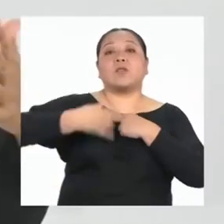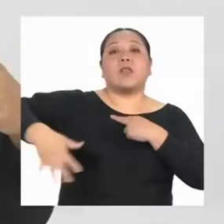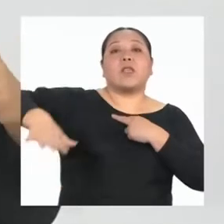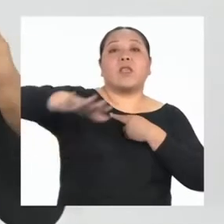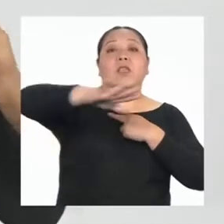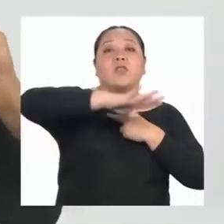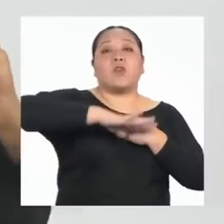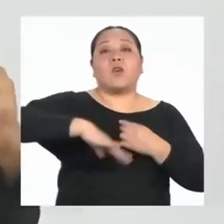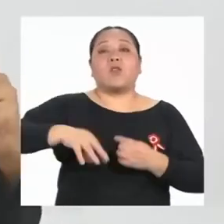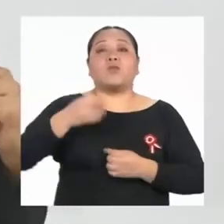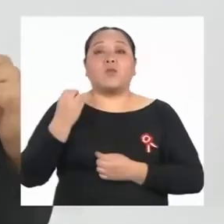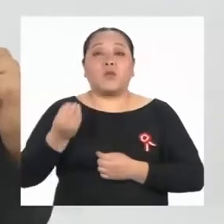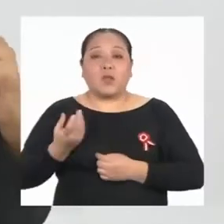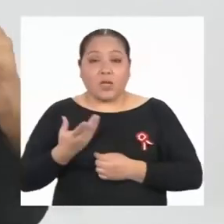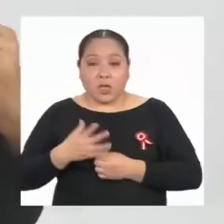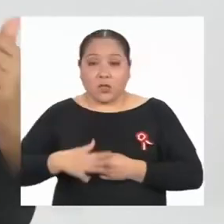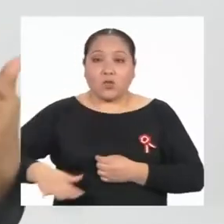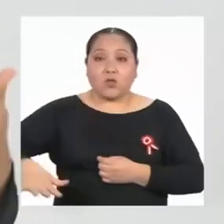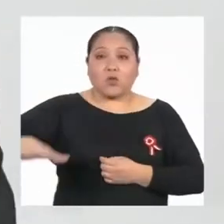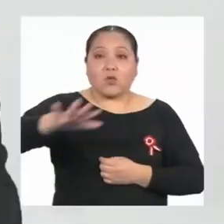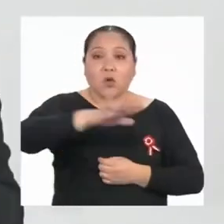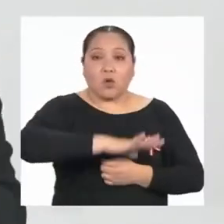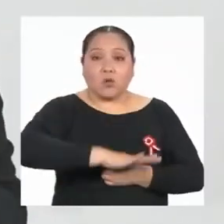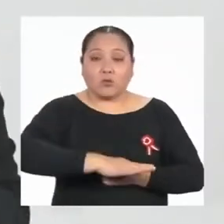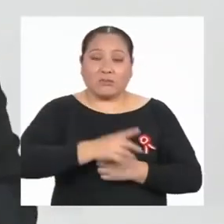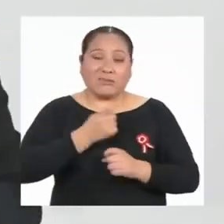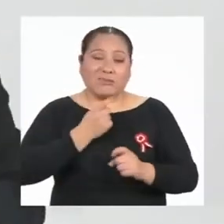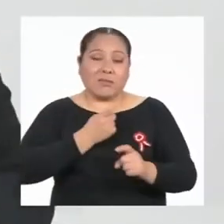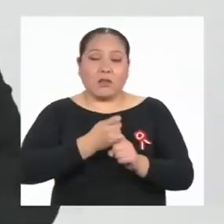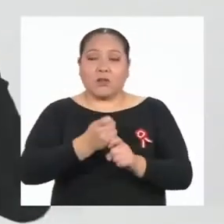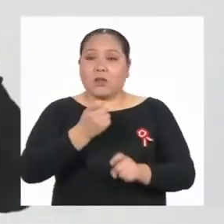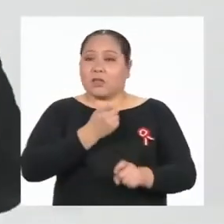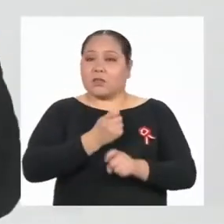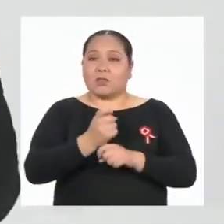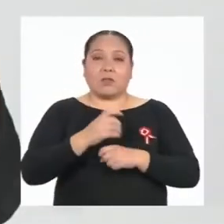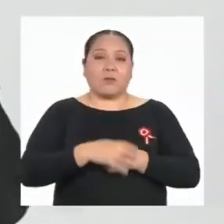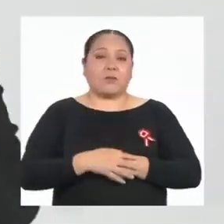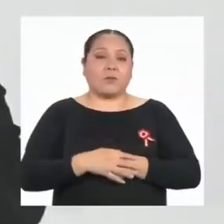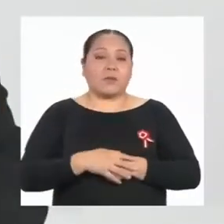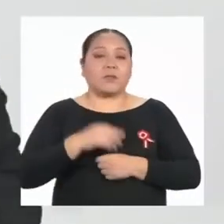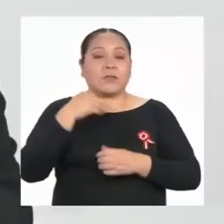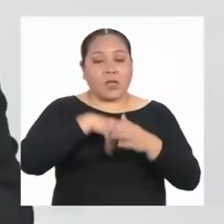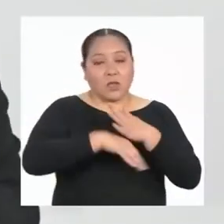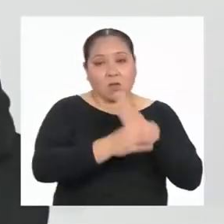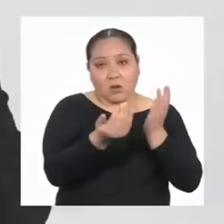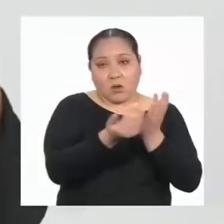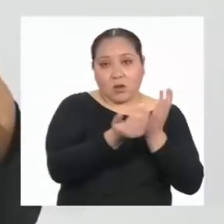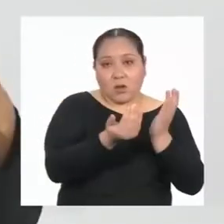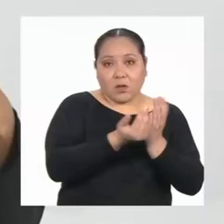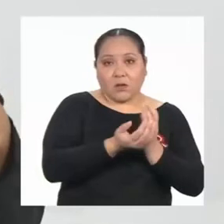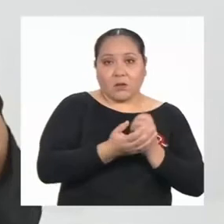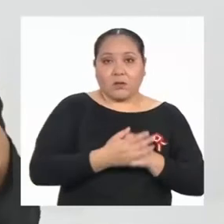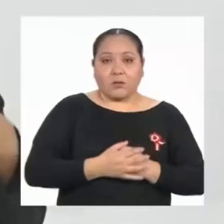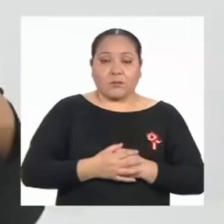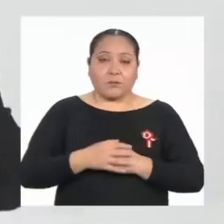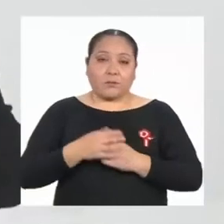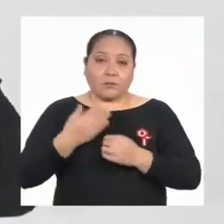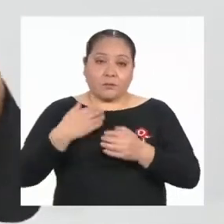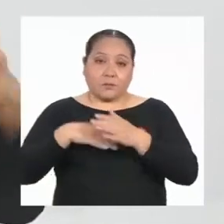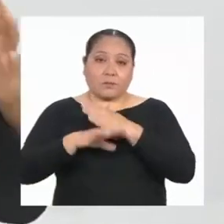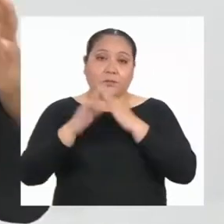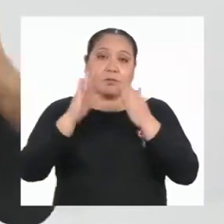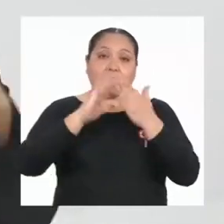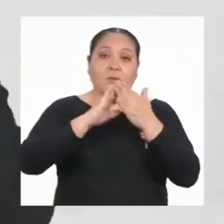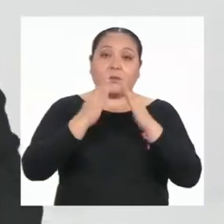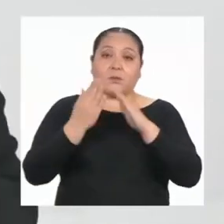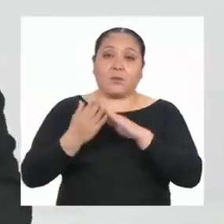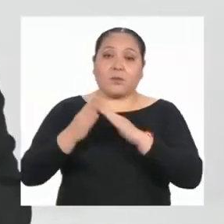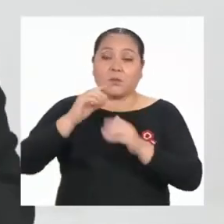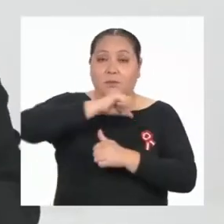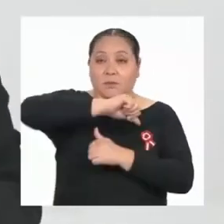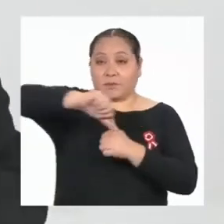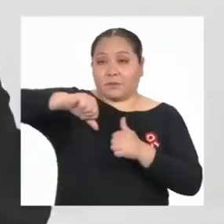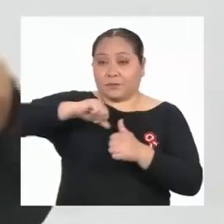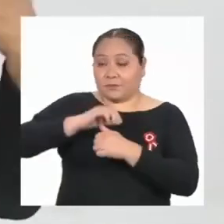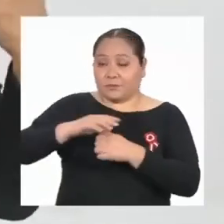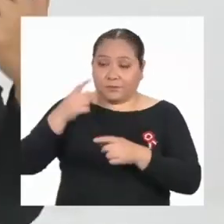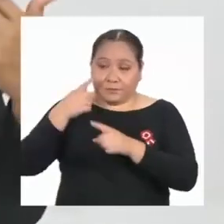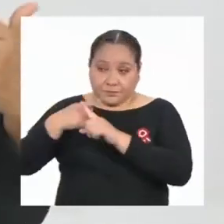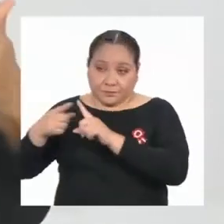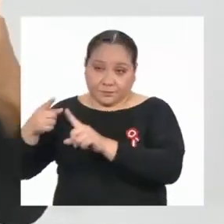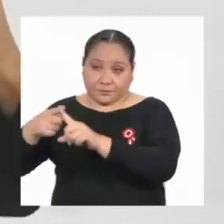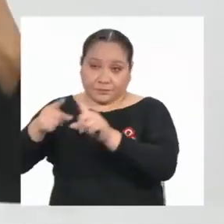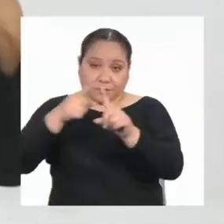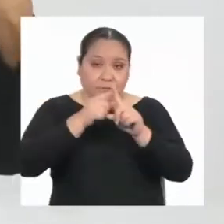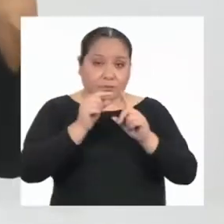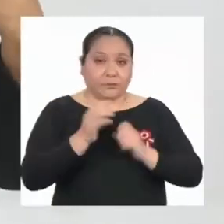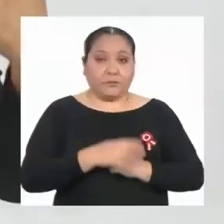a todas y todos nos perjudica. En las escuelas, barrios, en todo ámbito.